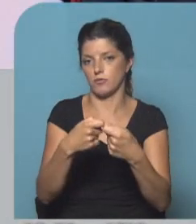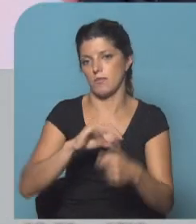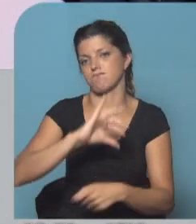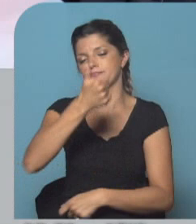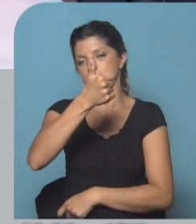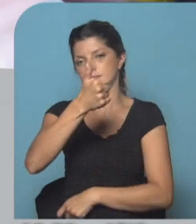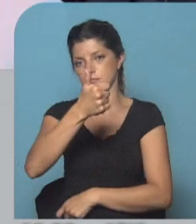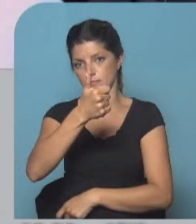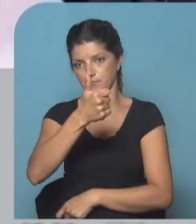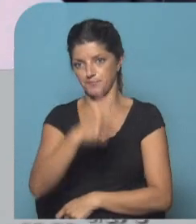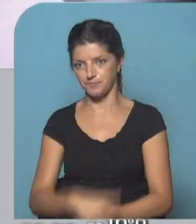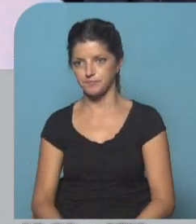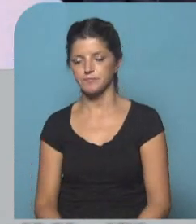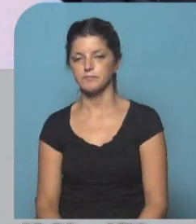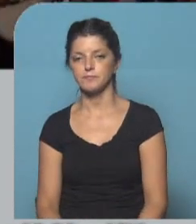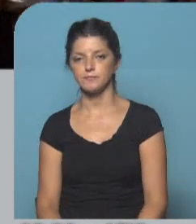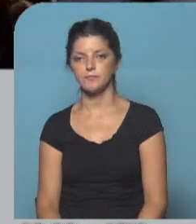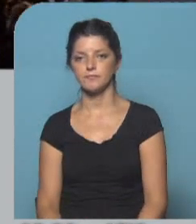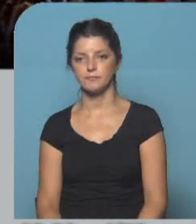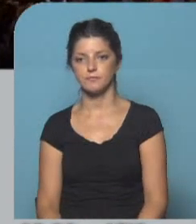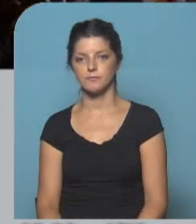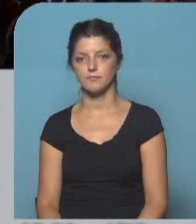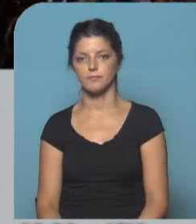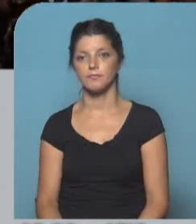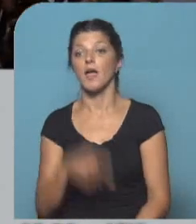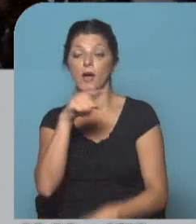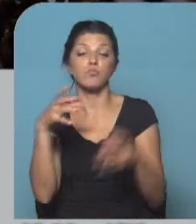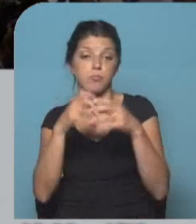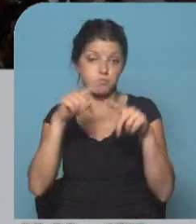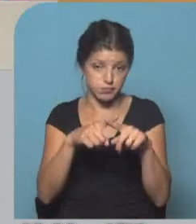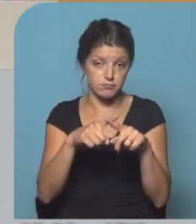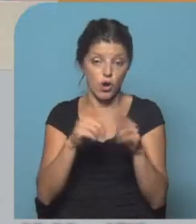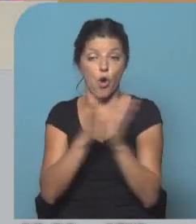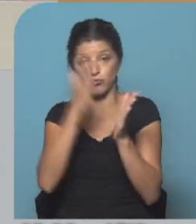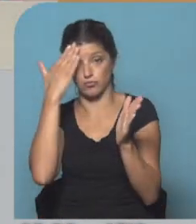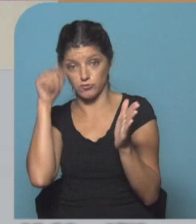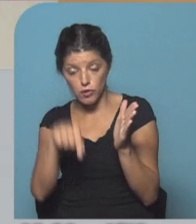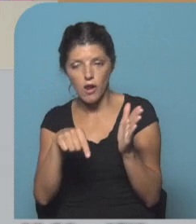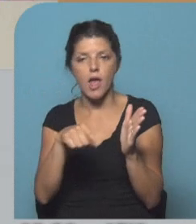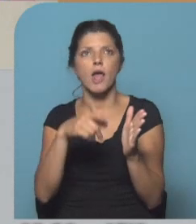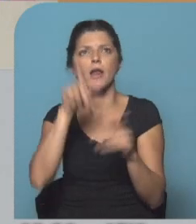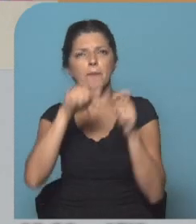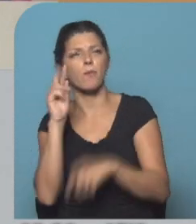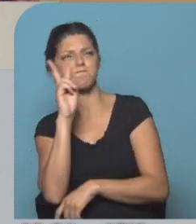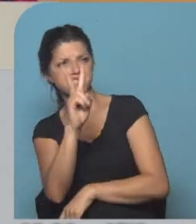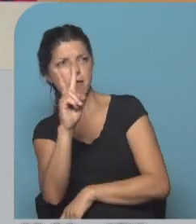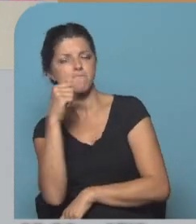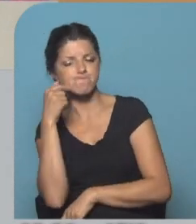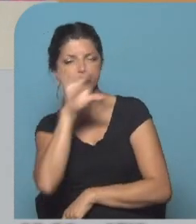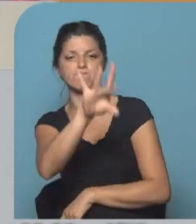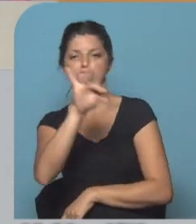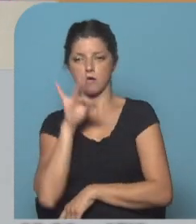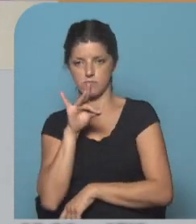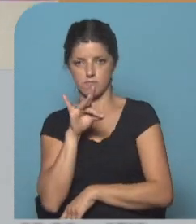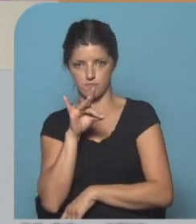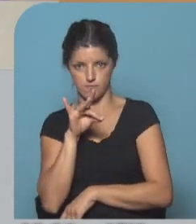Partido Popular. Es decir, fue la alternativa constitucionalista que más atrajo, es decir, un poco lo que se definía la voz joven